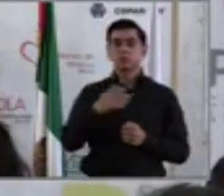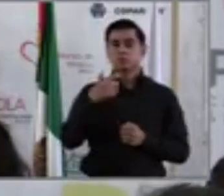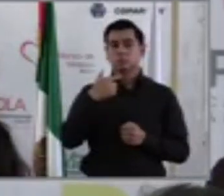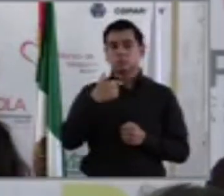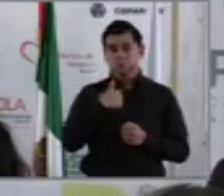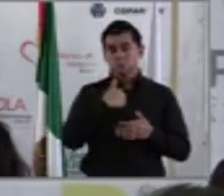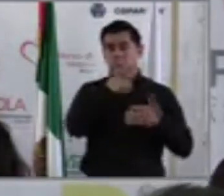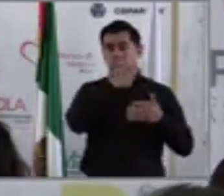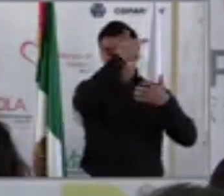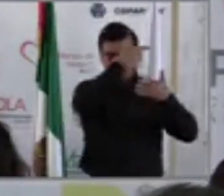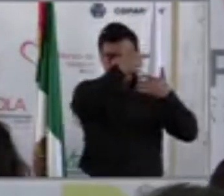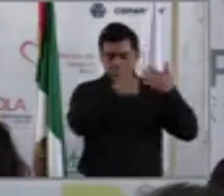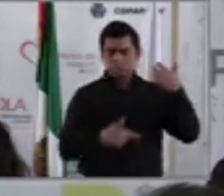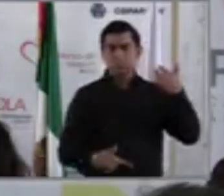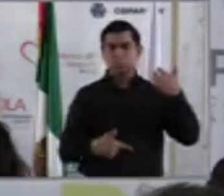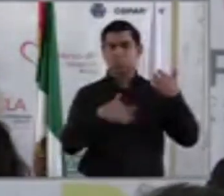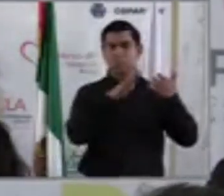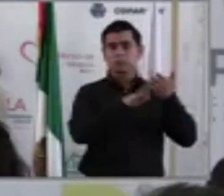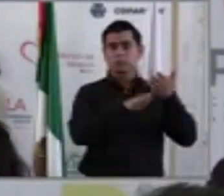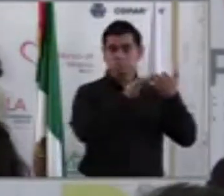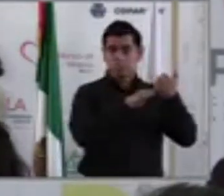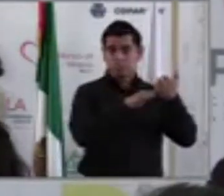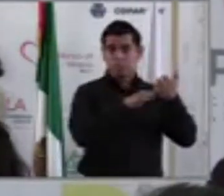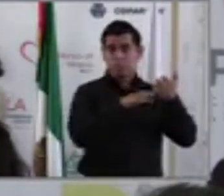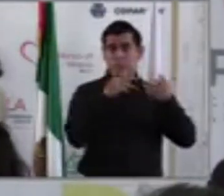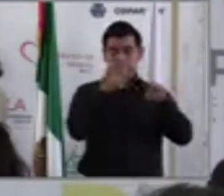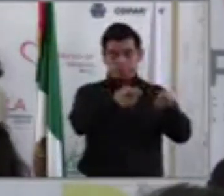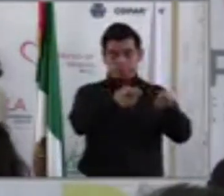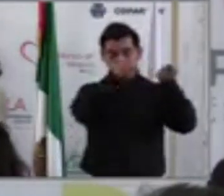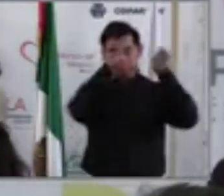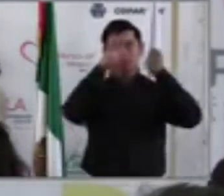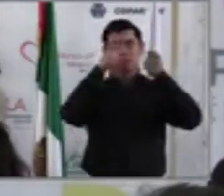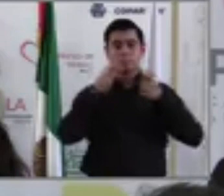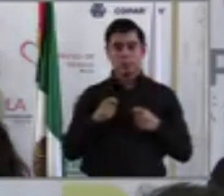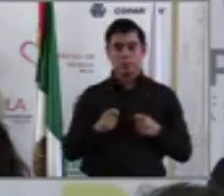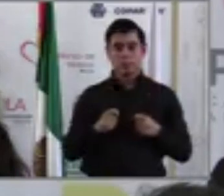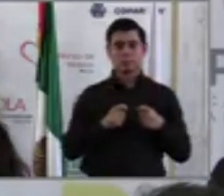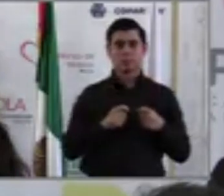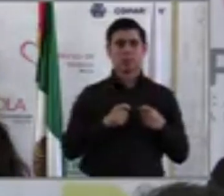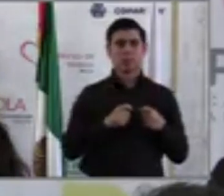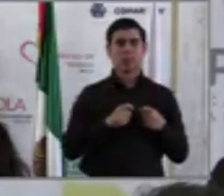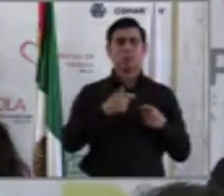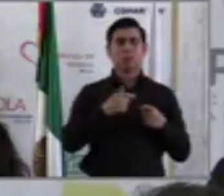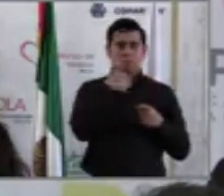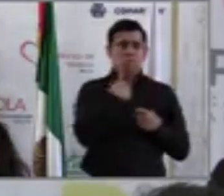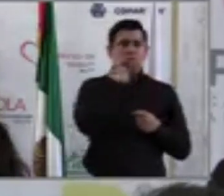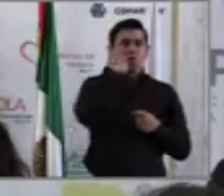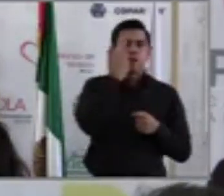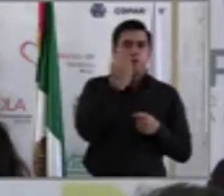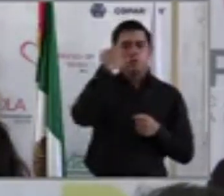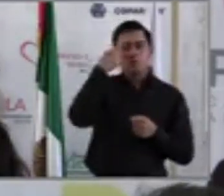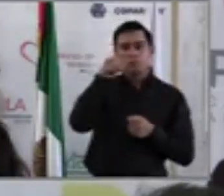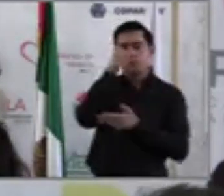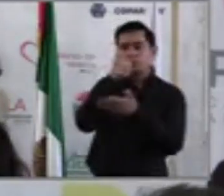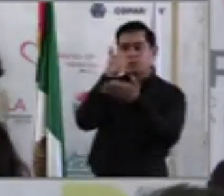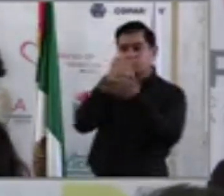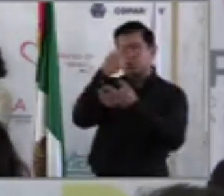parte esta agenda que me pudieron compartir de lo que quiero para la ciudad los próximos